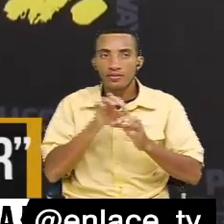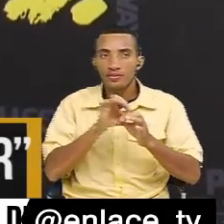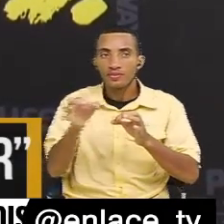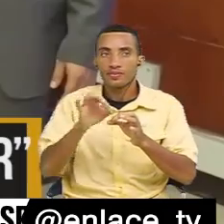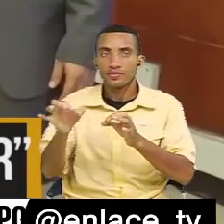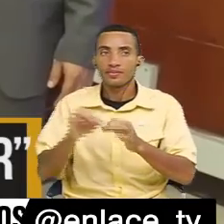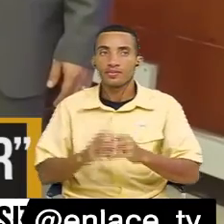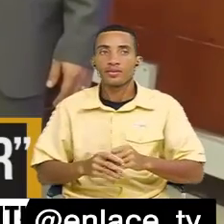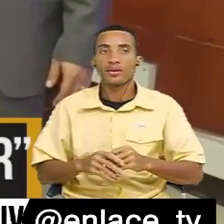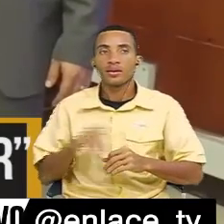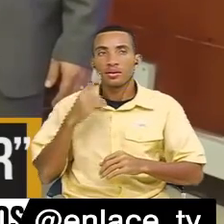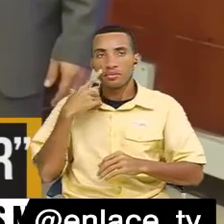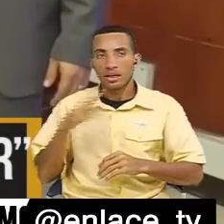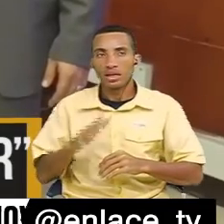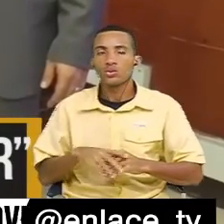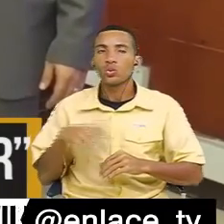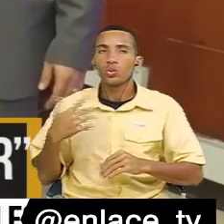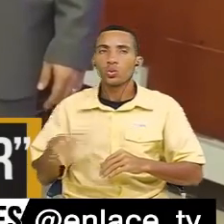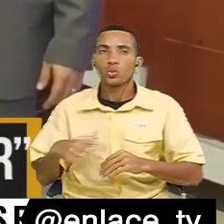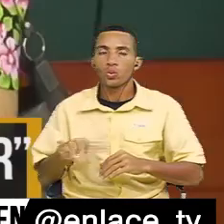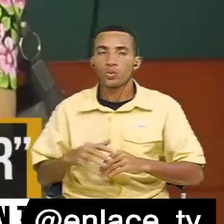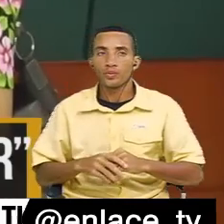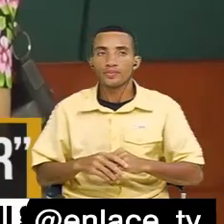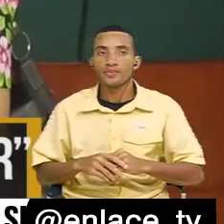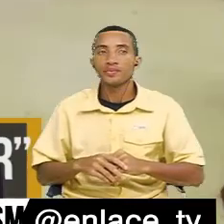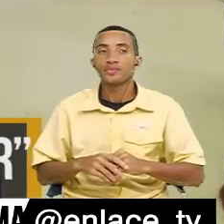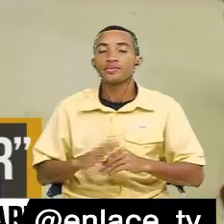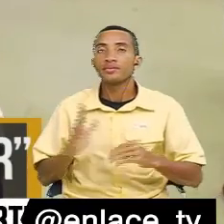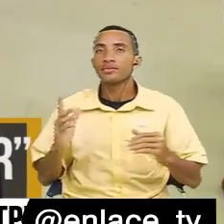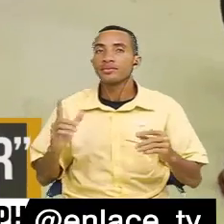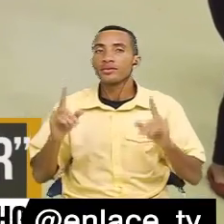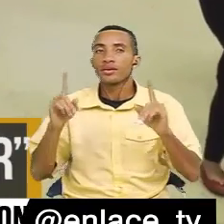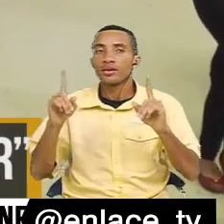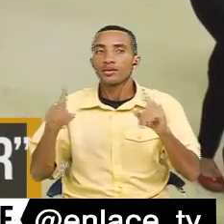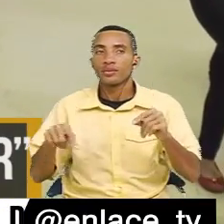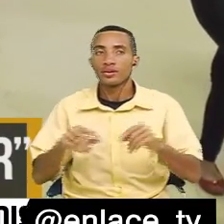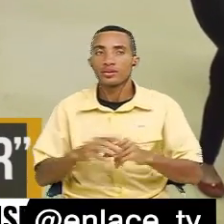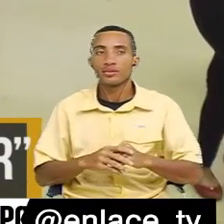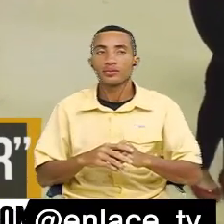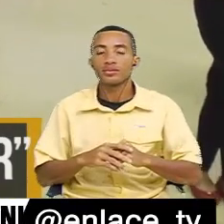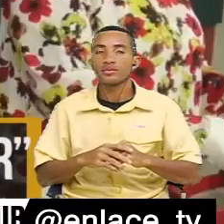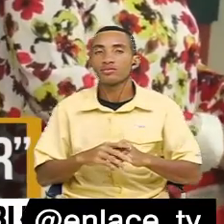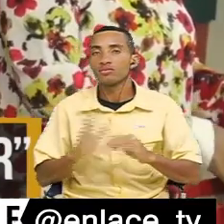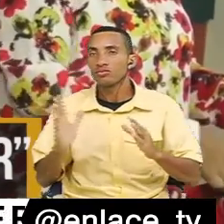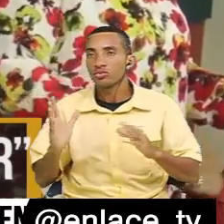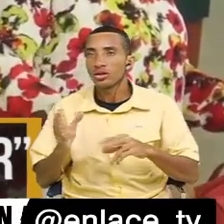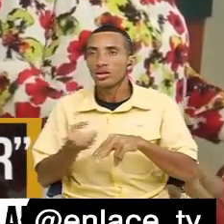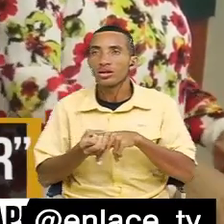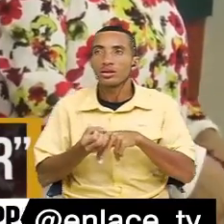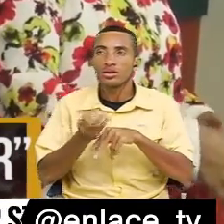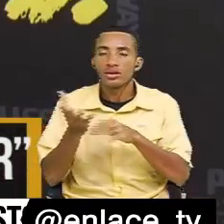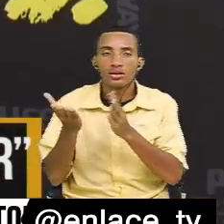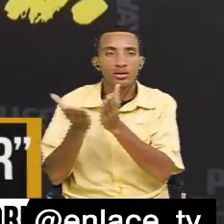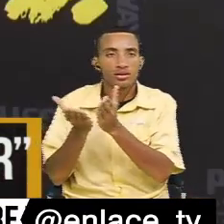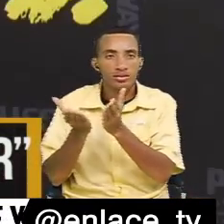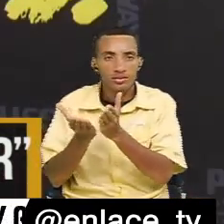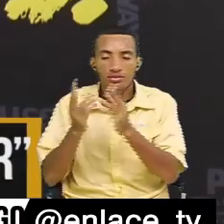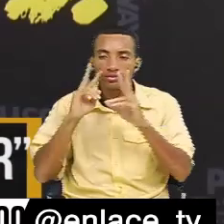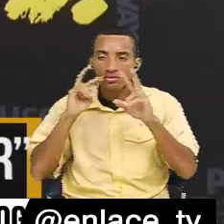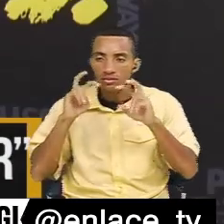y me parece que se constituye como un intermedio más de corte académico, sobre todo de